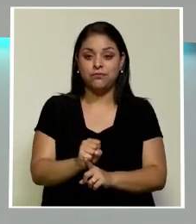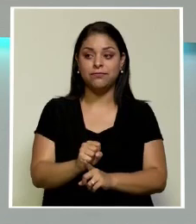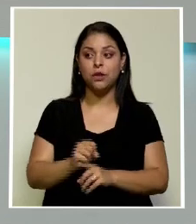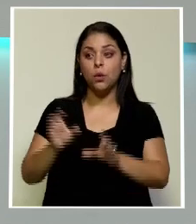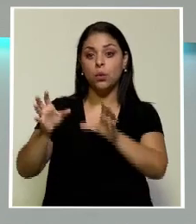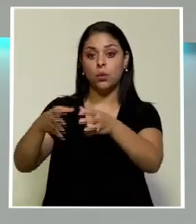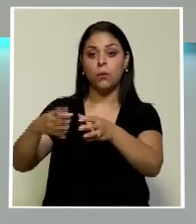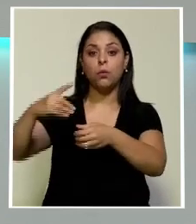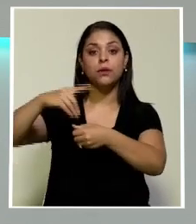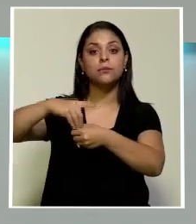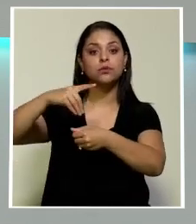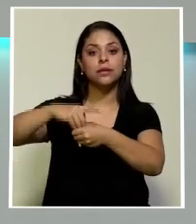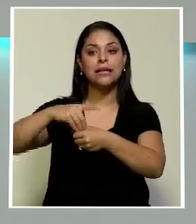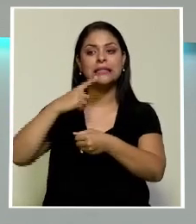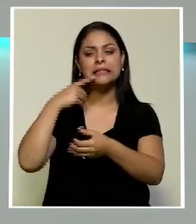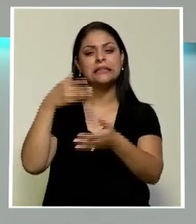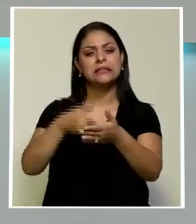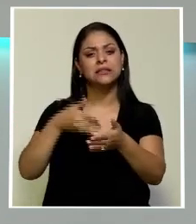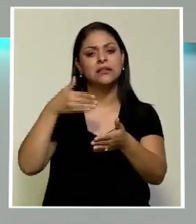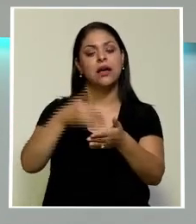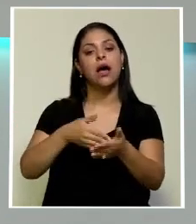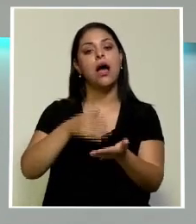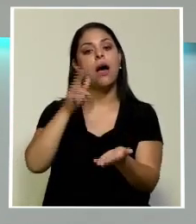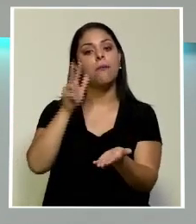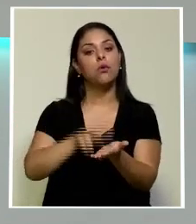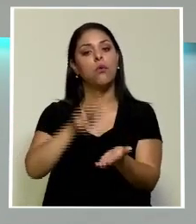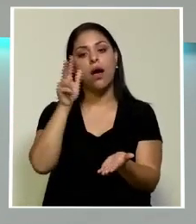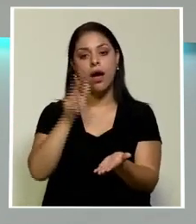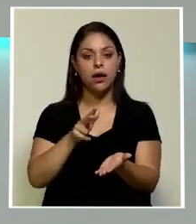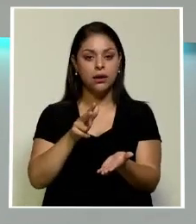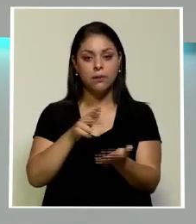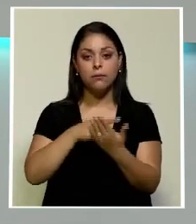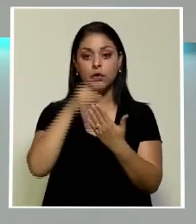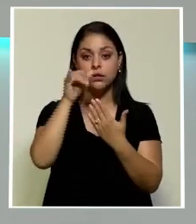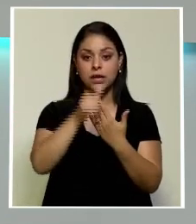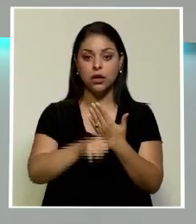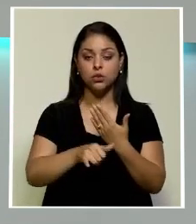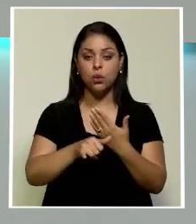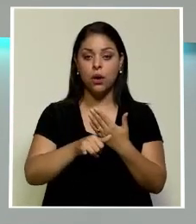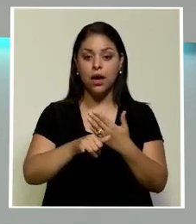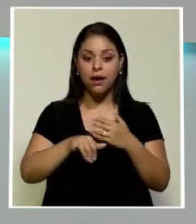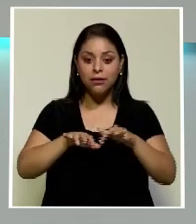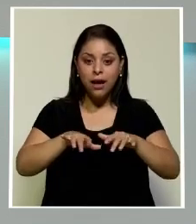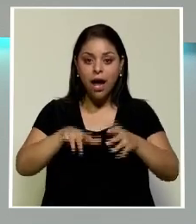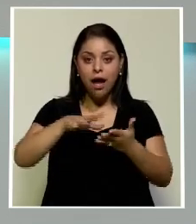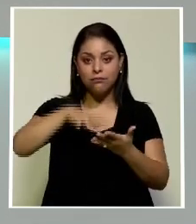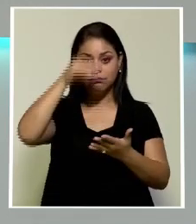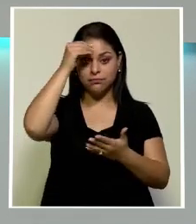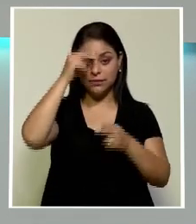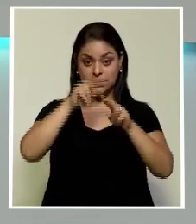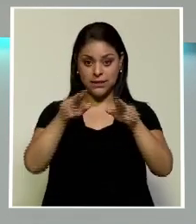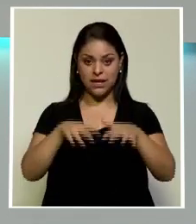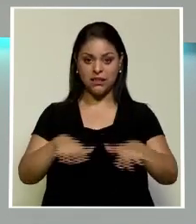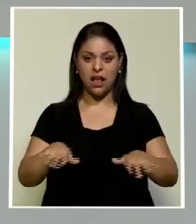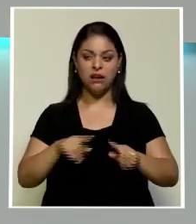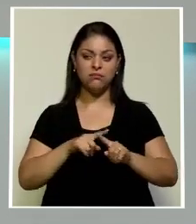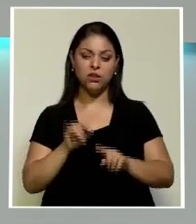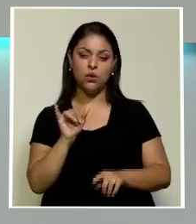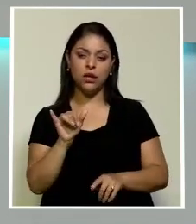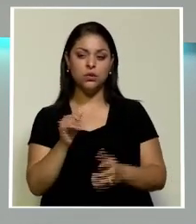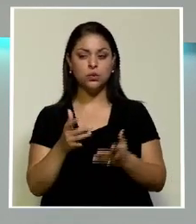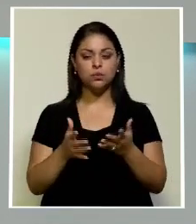diputados insiste en aprobar el proyecto de alfabetización digital. Sin embargo, esto genera tensión y roces entre otros